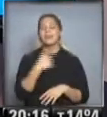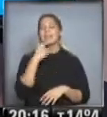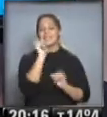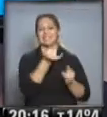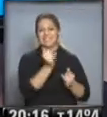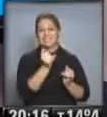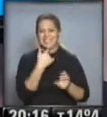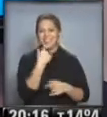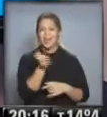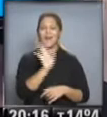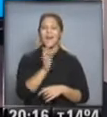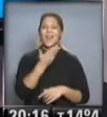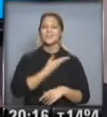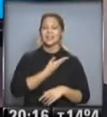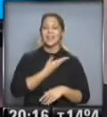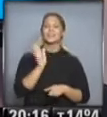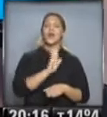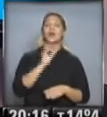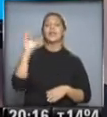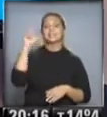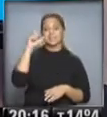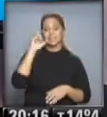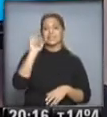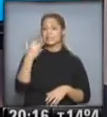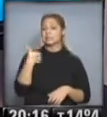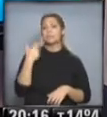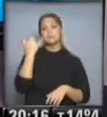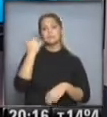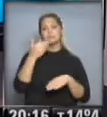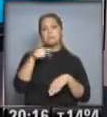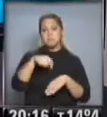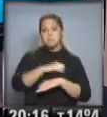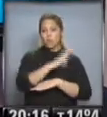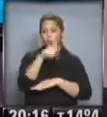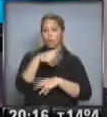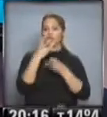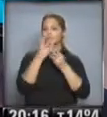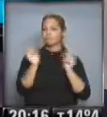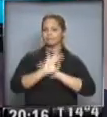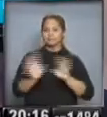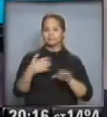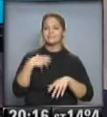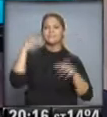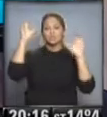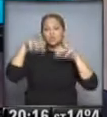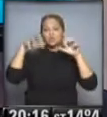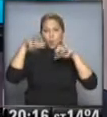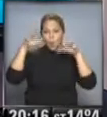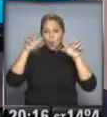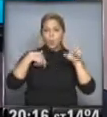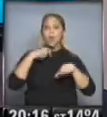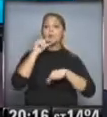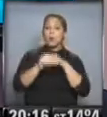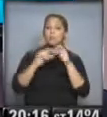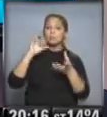sí a Fernando. ¿Qué tal, Fernando? Cecilia, muy buenas noches. Sí, va a dejar de llover a partir de la madrugada, pero todavía hay pequeños núcleos de tormenta que van a